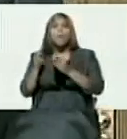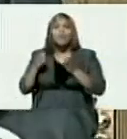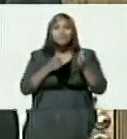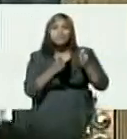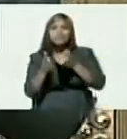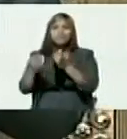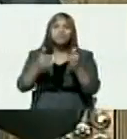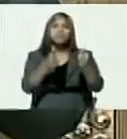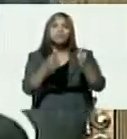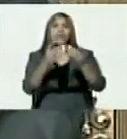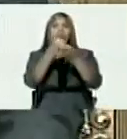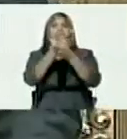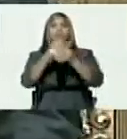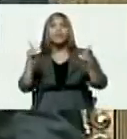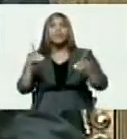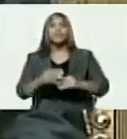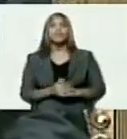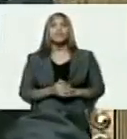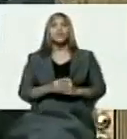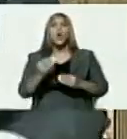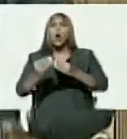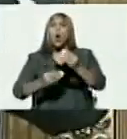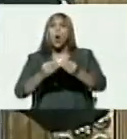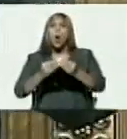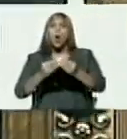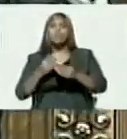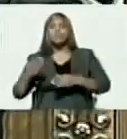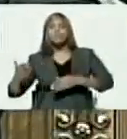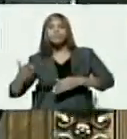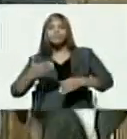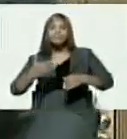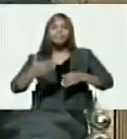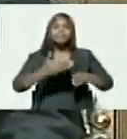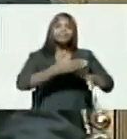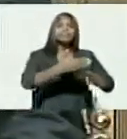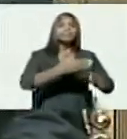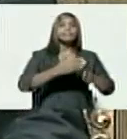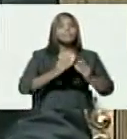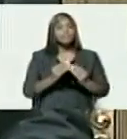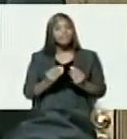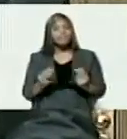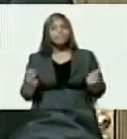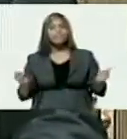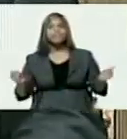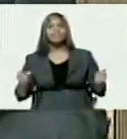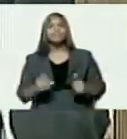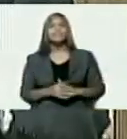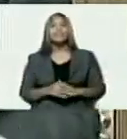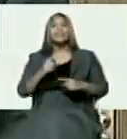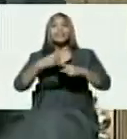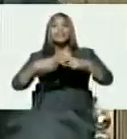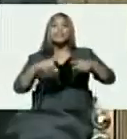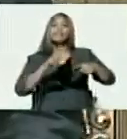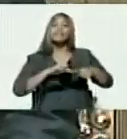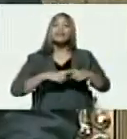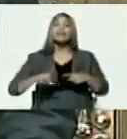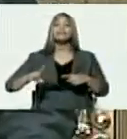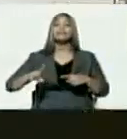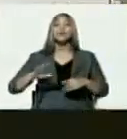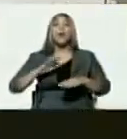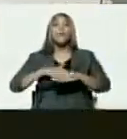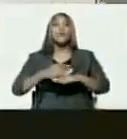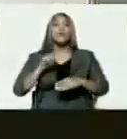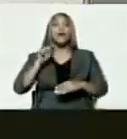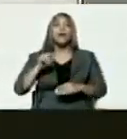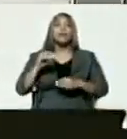democracia, de la armonización en medio de la pluralidad y hasta del antagonismo, porque eso es lo que quiere